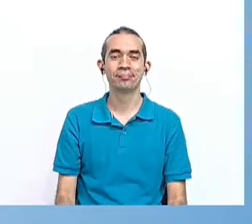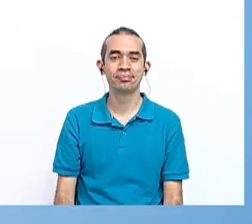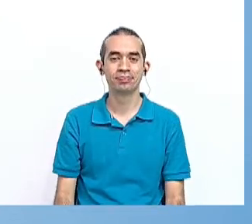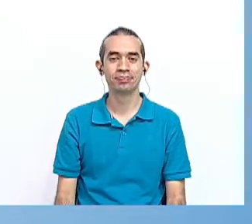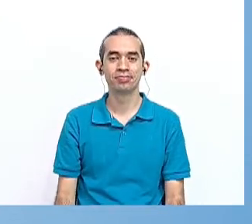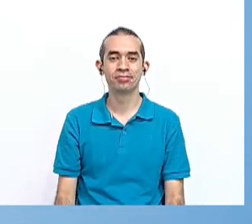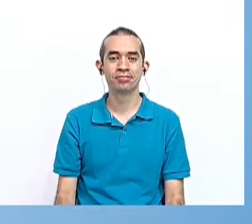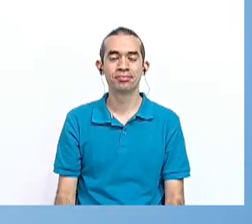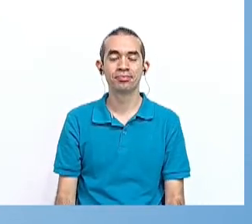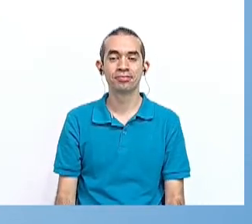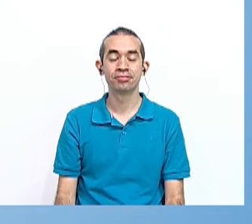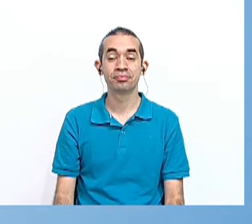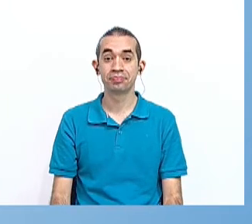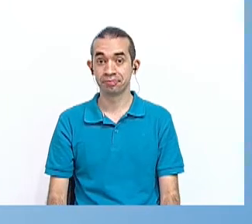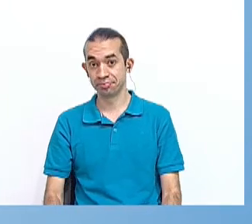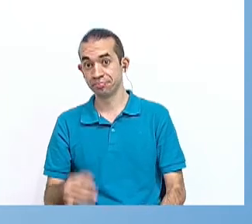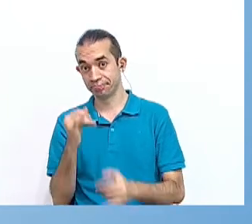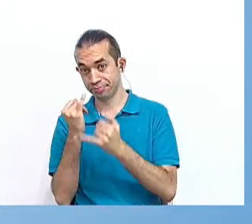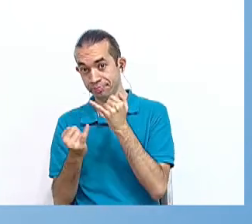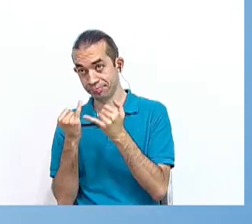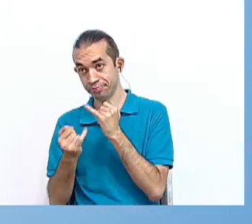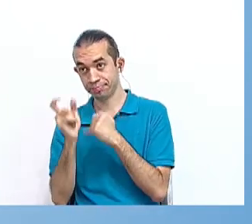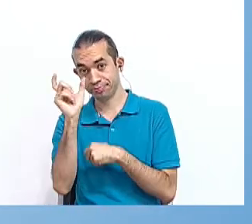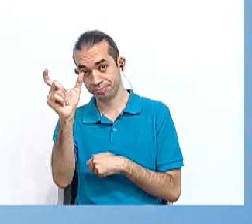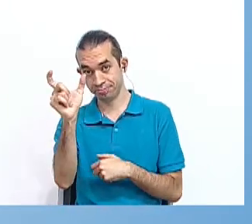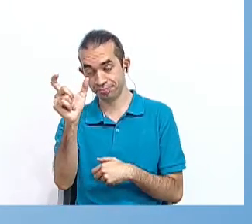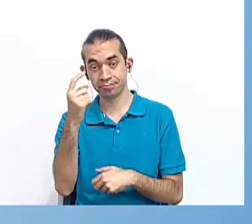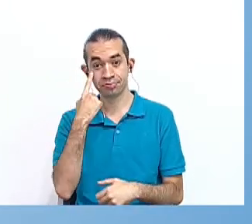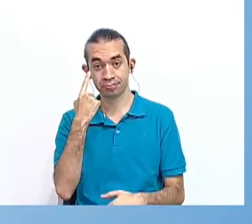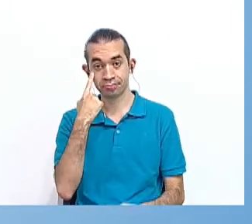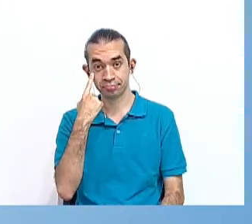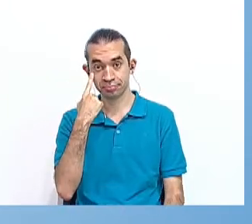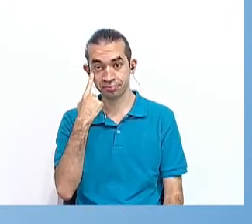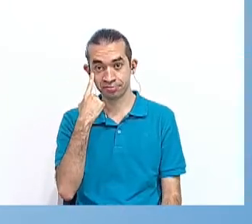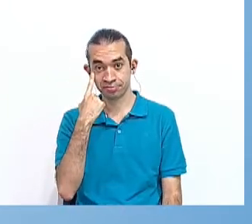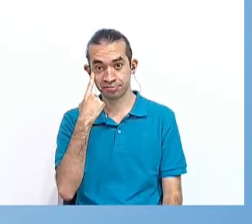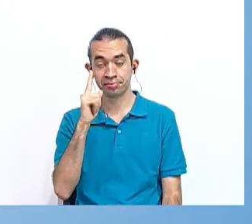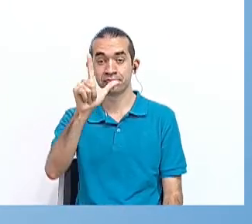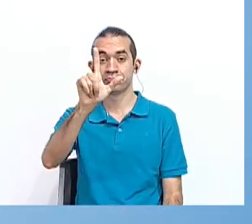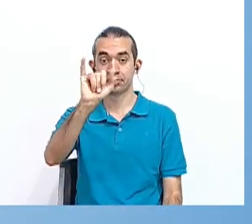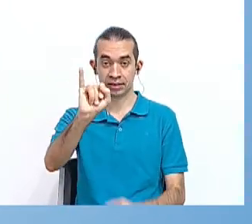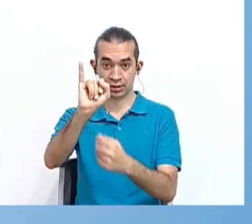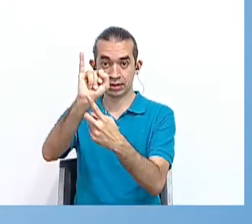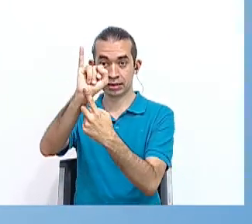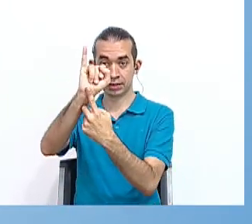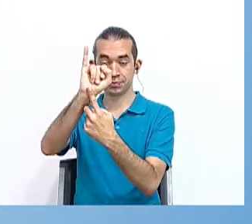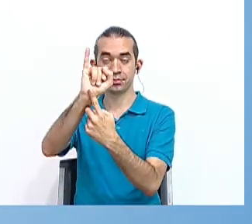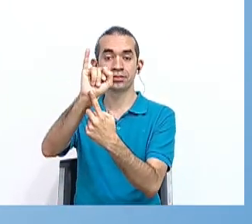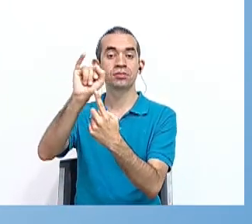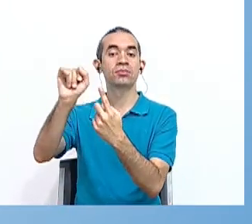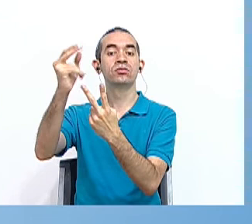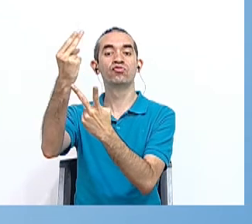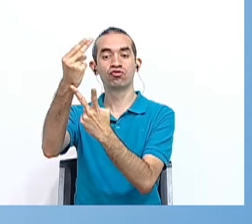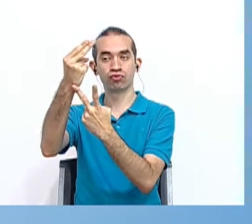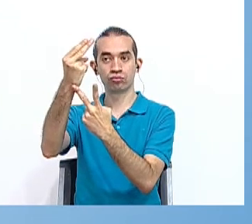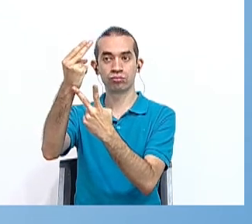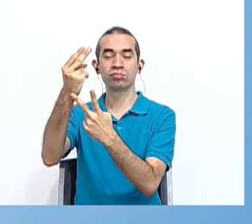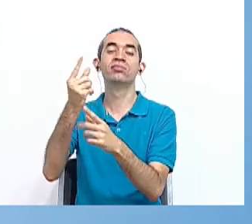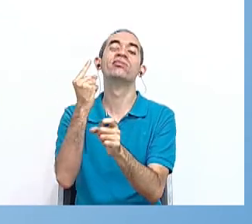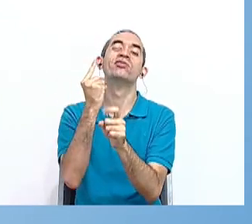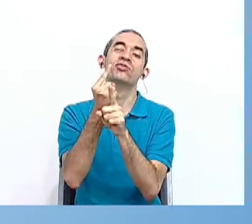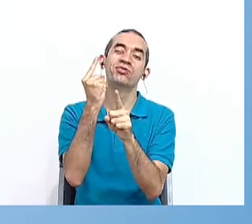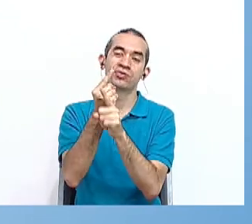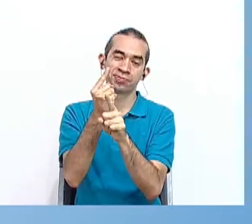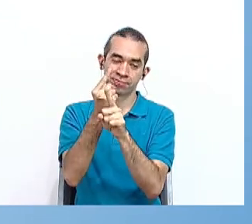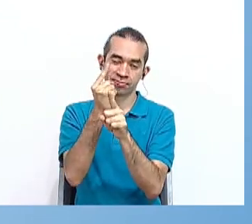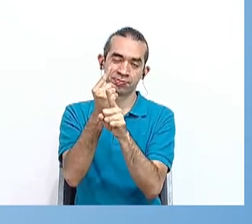cuaternario. Y la última ilustración que vemos ahí es el litio y el hidrógeno.